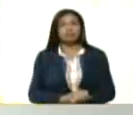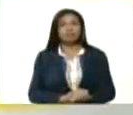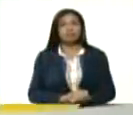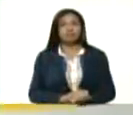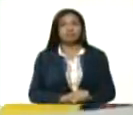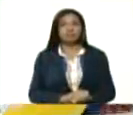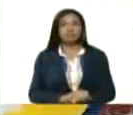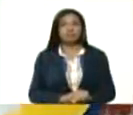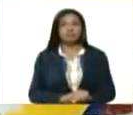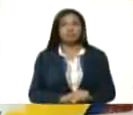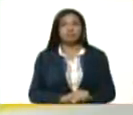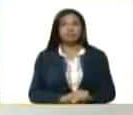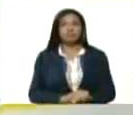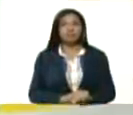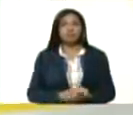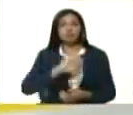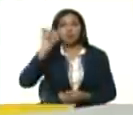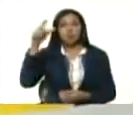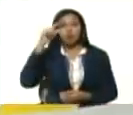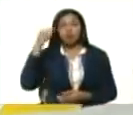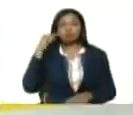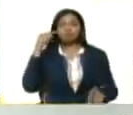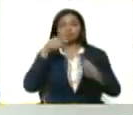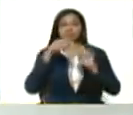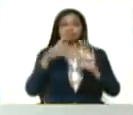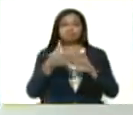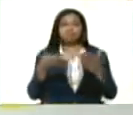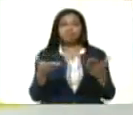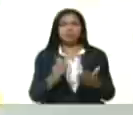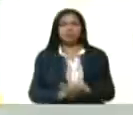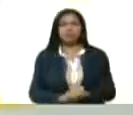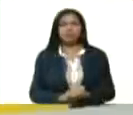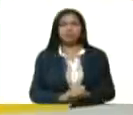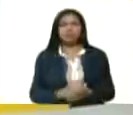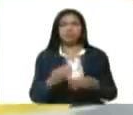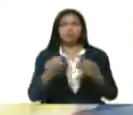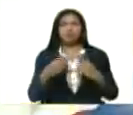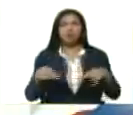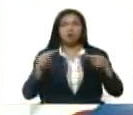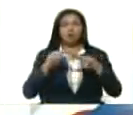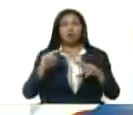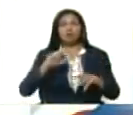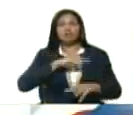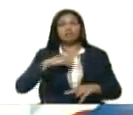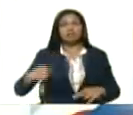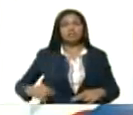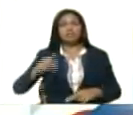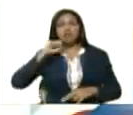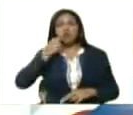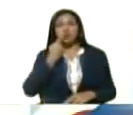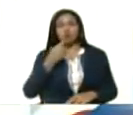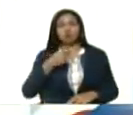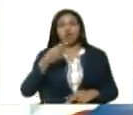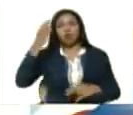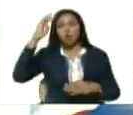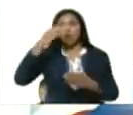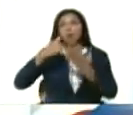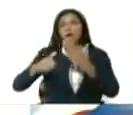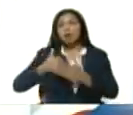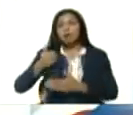Venezuela, Jorge Arreaza, que señala lo siguiente: como con la ONU, China, Rusia, Cuba o cualquier otro